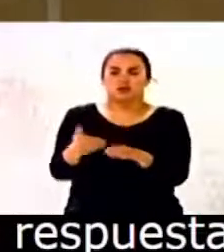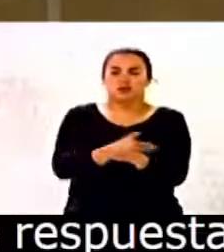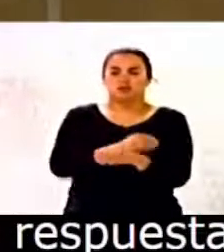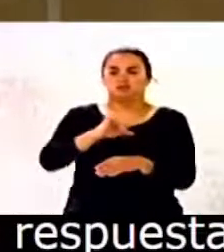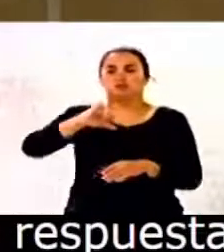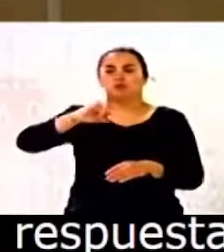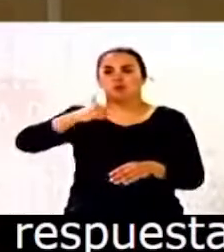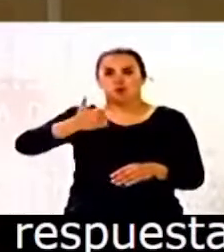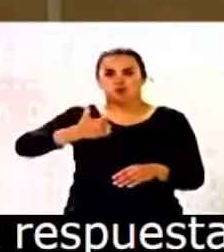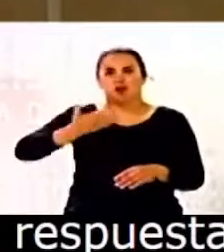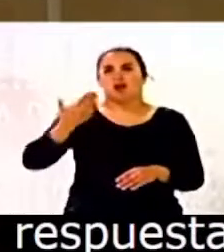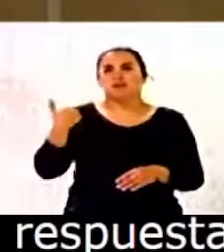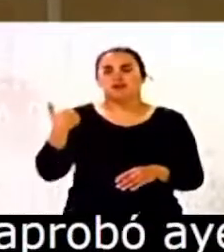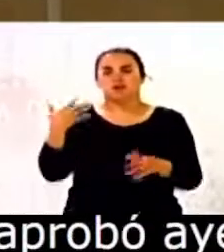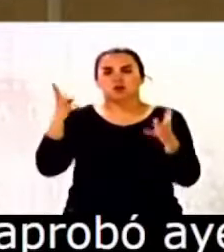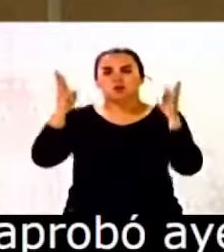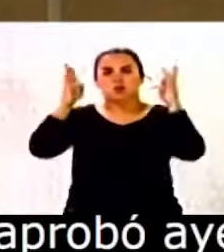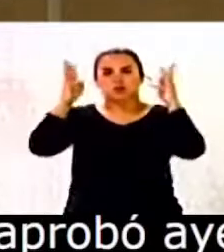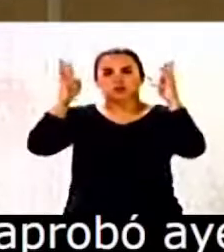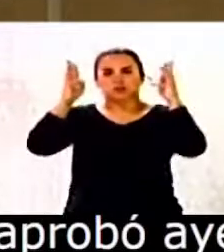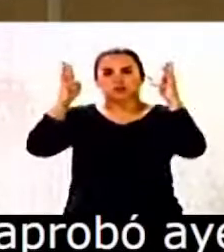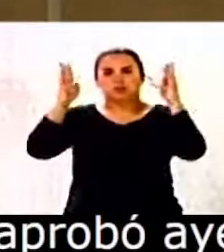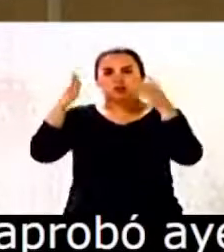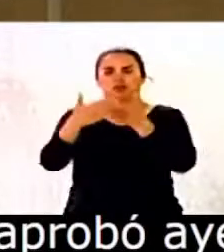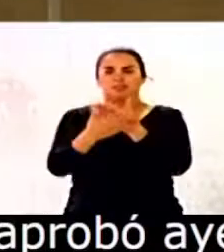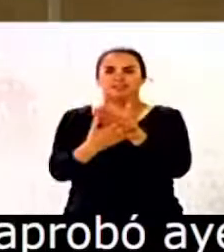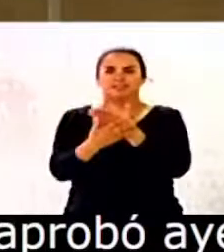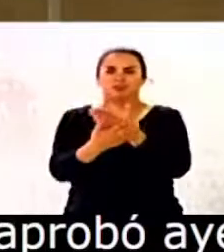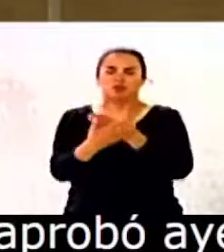ayer el Consejo de Ministros.